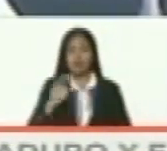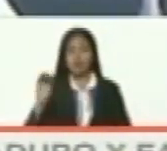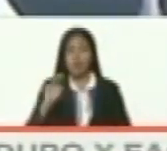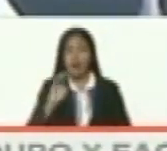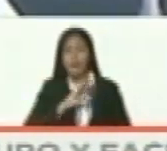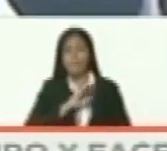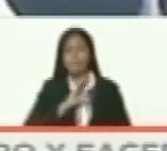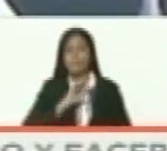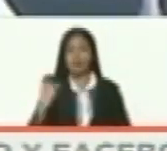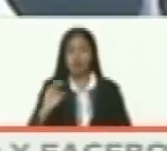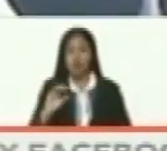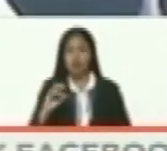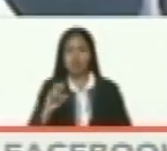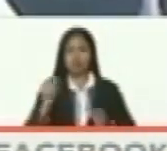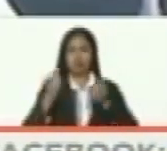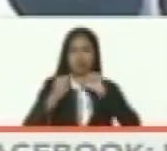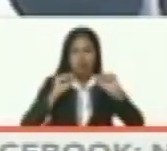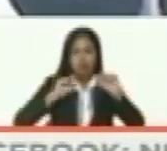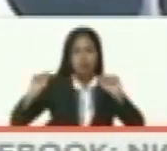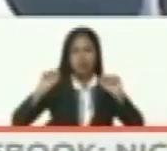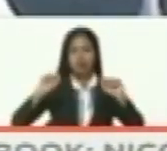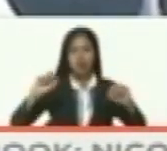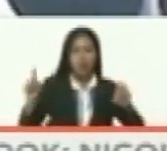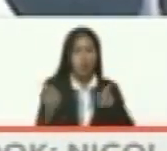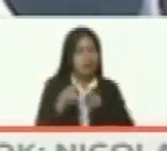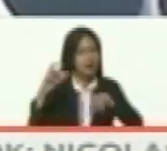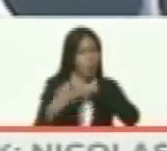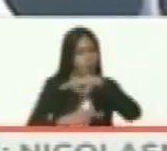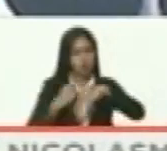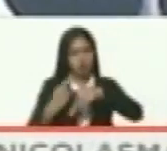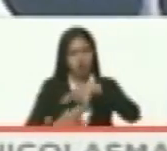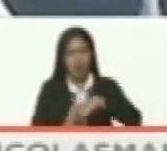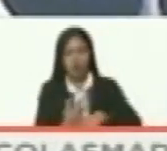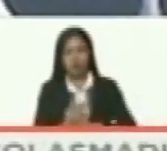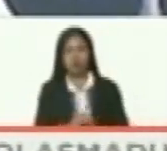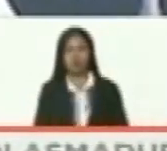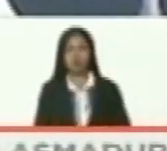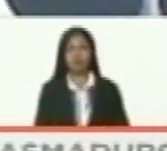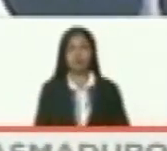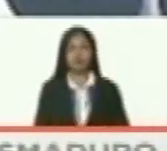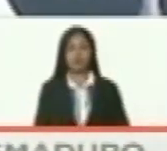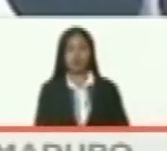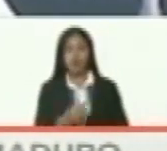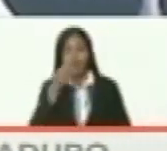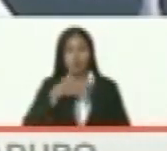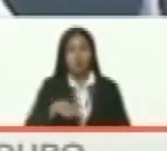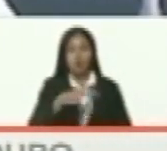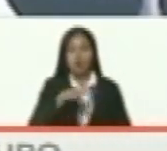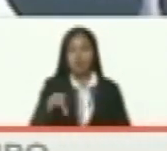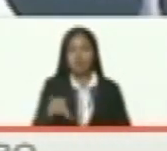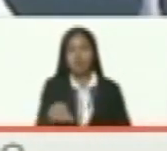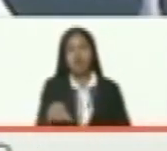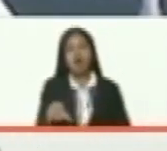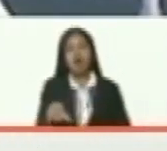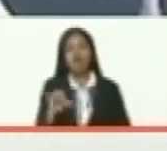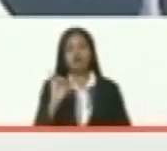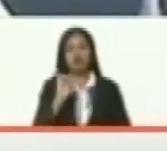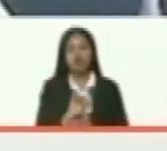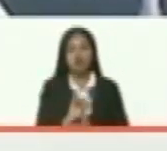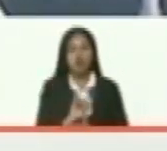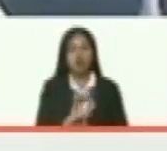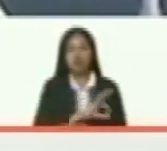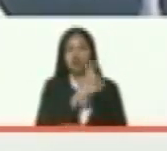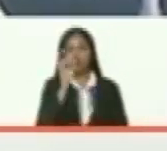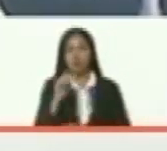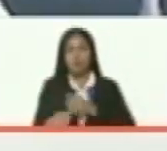patriotas, son rebeldes, son revolucionarios. Y el pueblo del estado Sucre y de Oriente, ese es uno de los lugares más